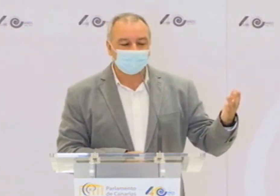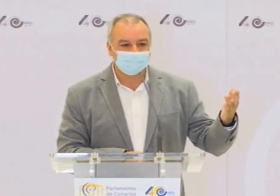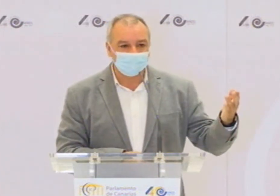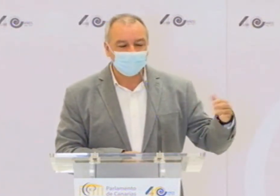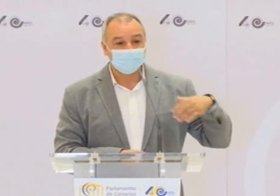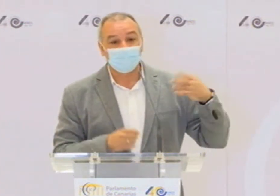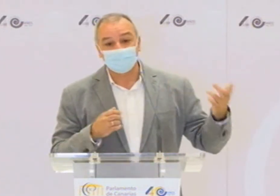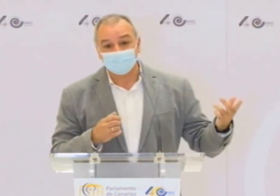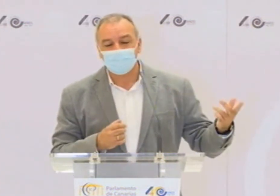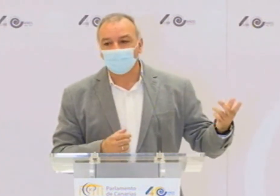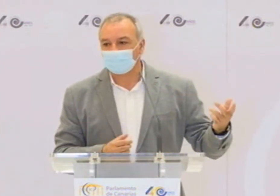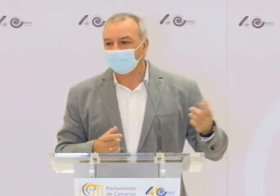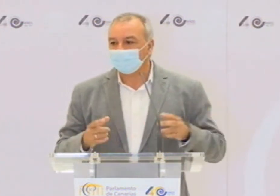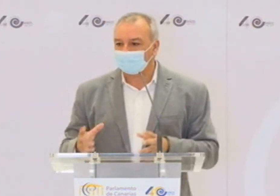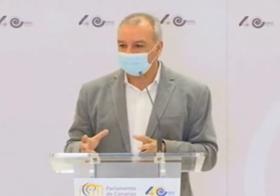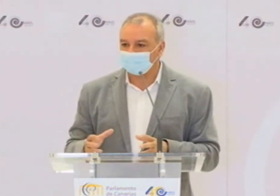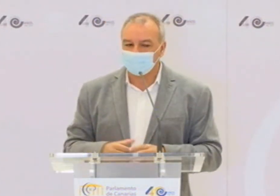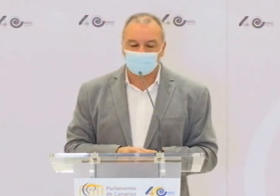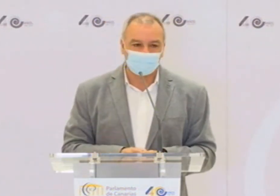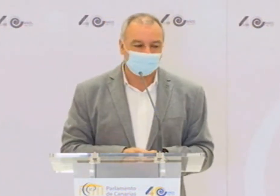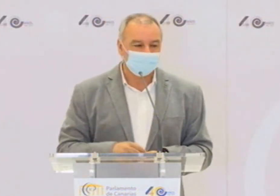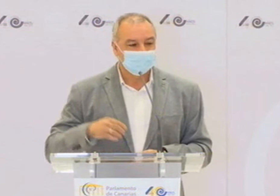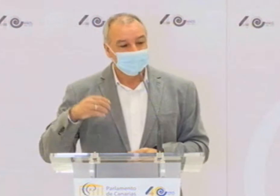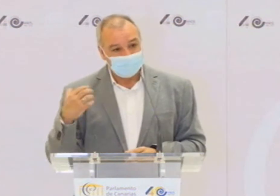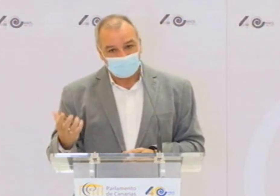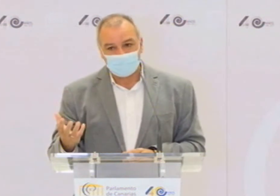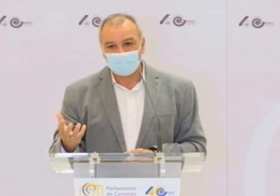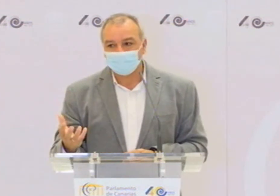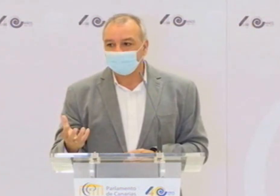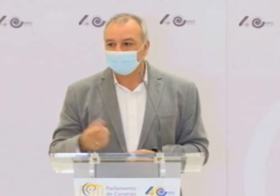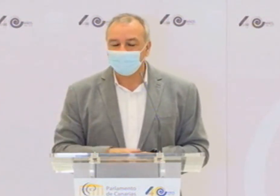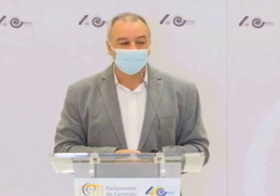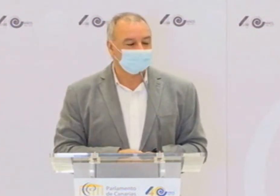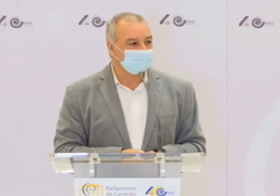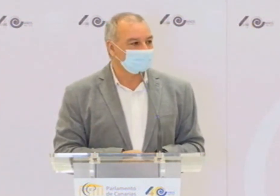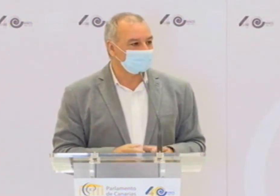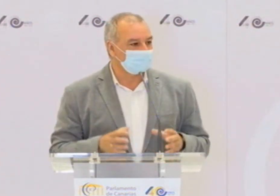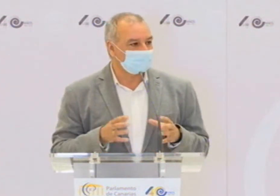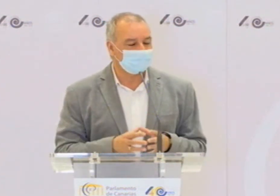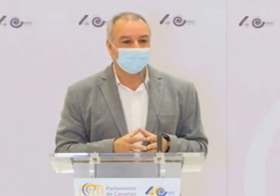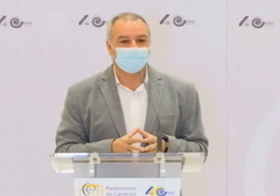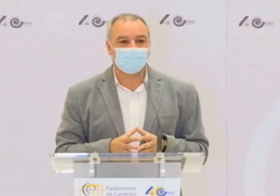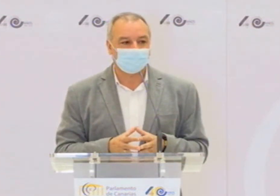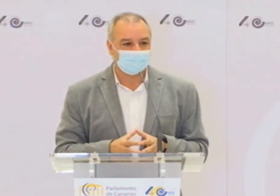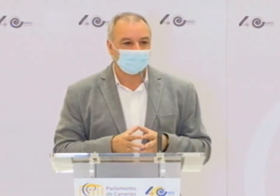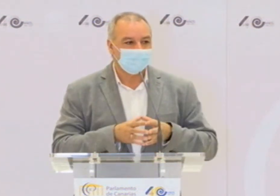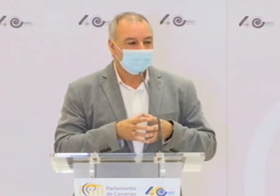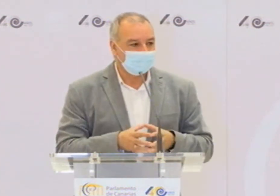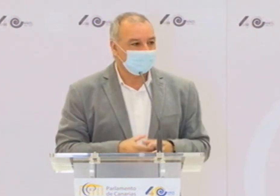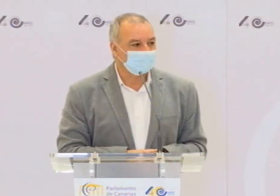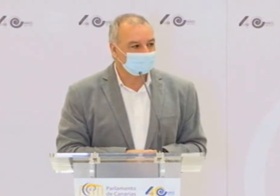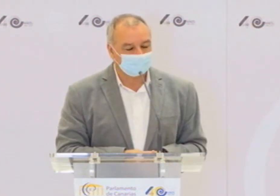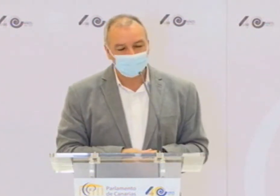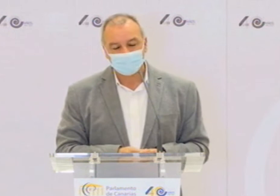por encima de lo que tendría que correspondernos en función poblacional, y evidentemente un síntoma claro de que se ha primado